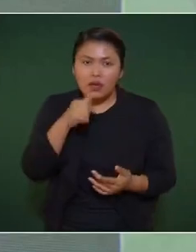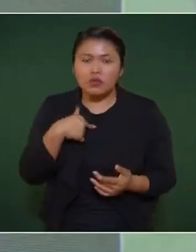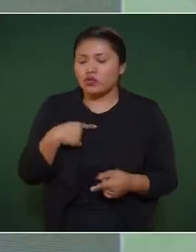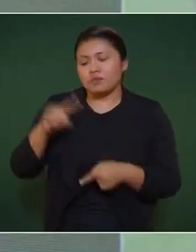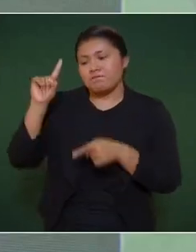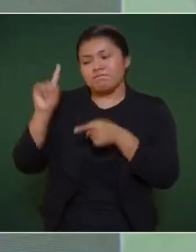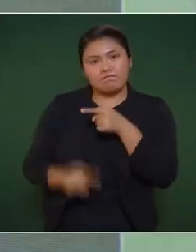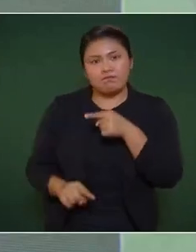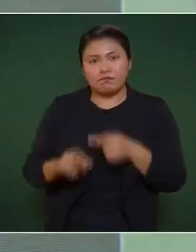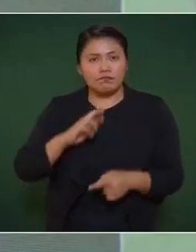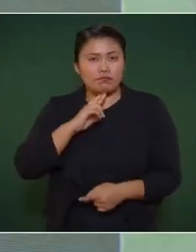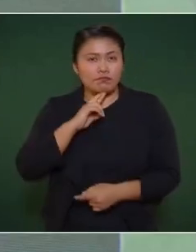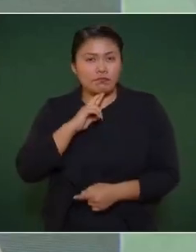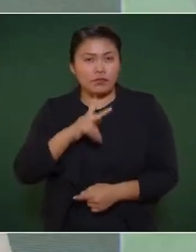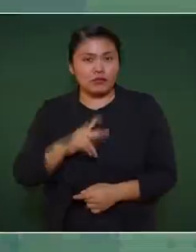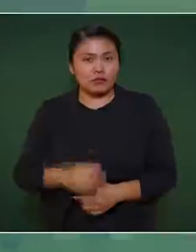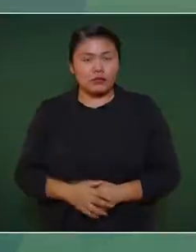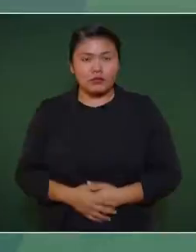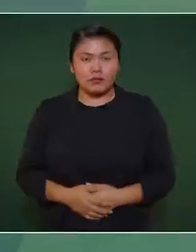era